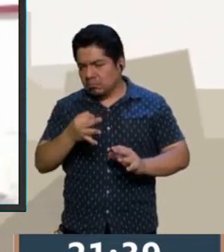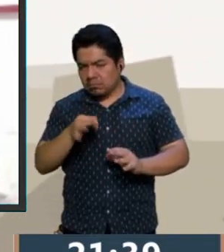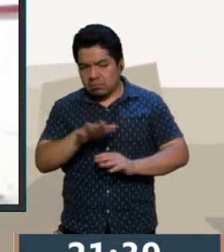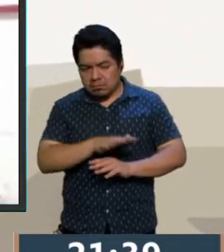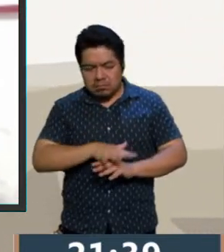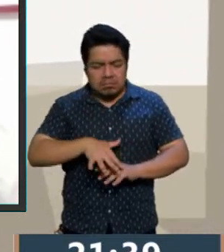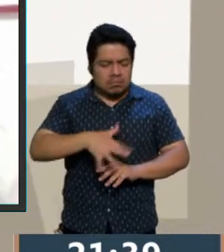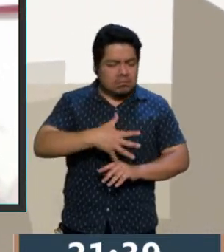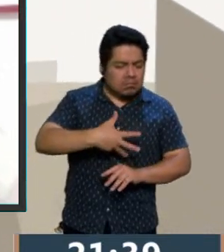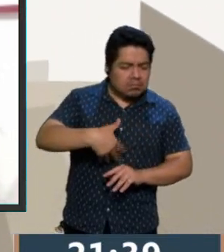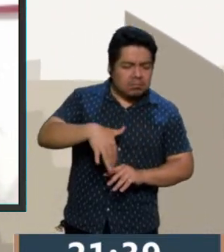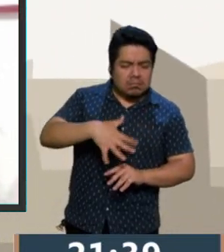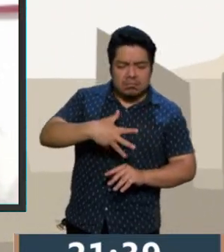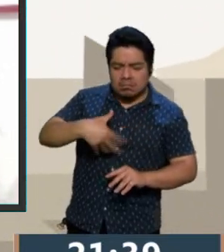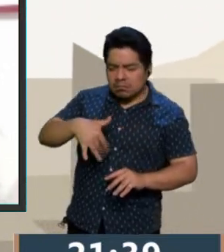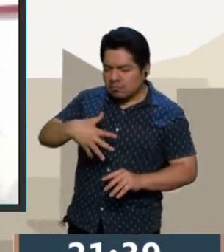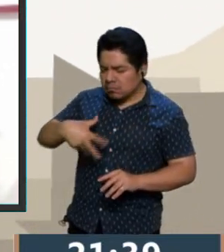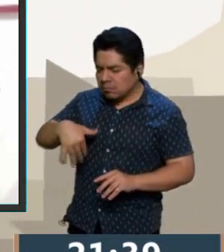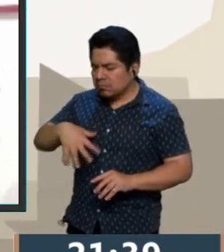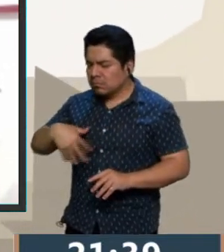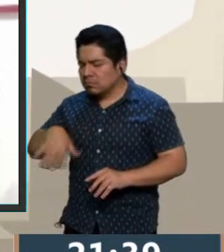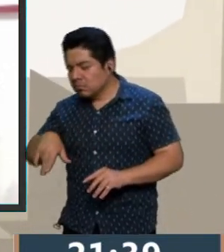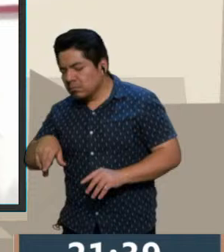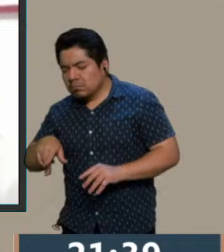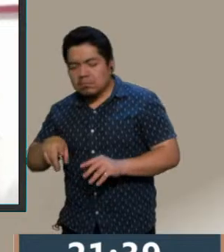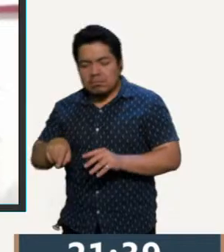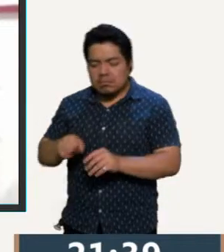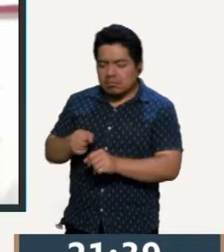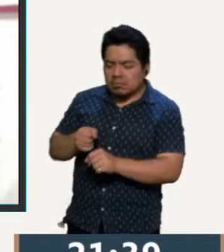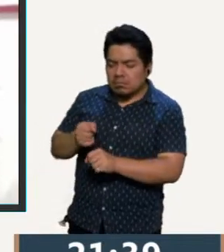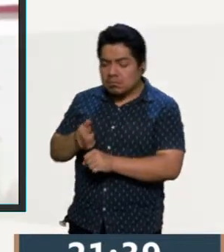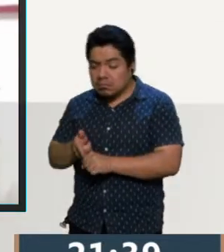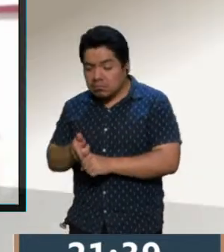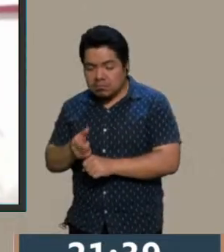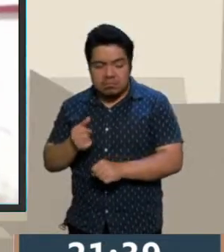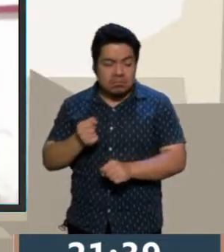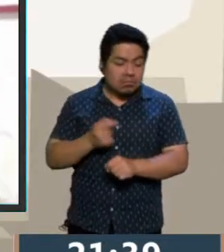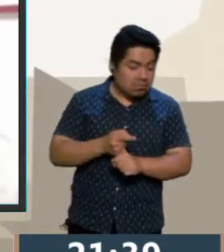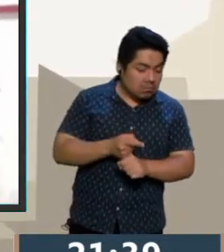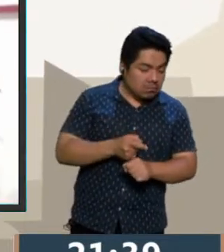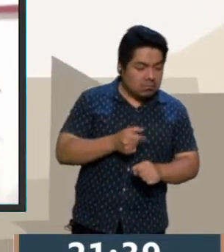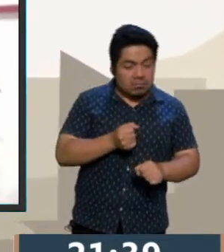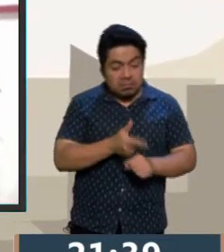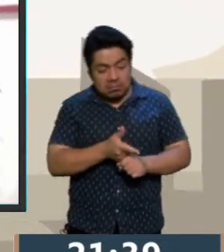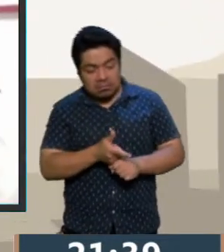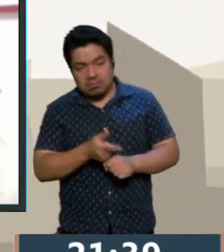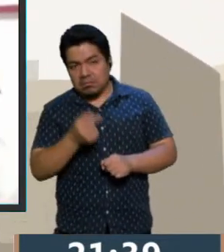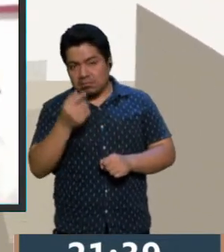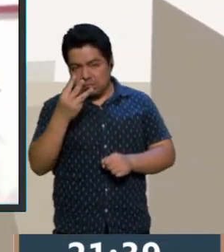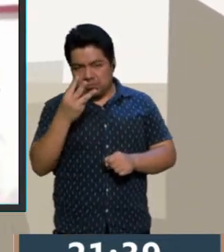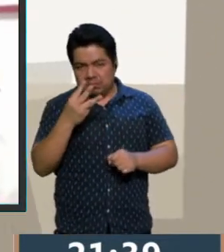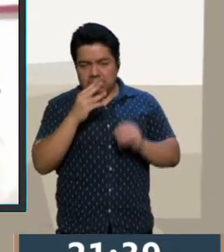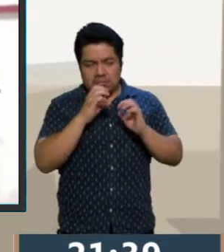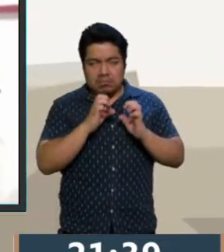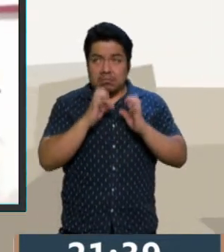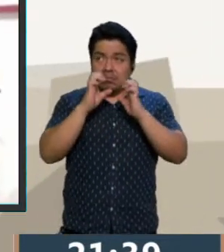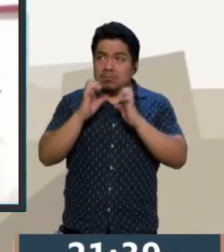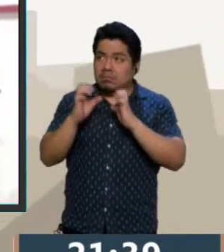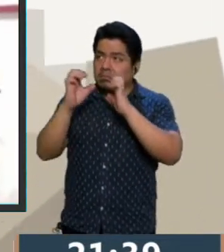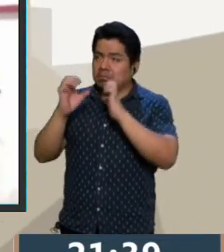esta búsqueda se tuvo el hallazgo de tres inmuebles